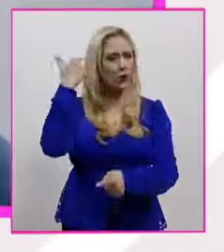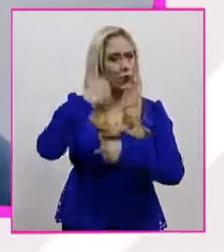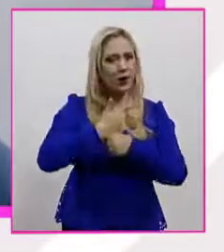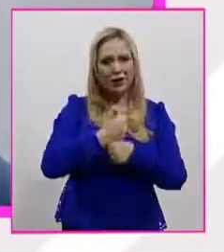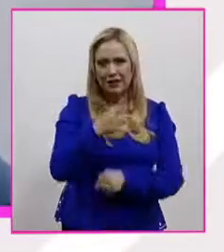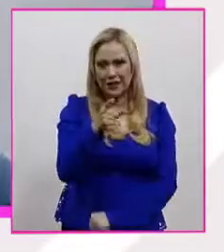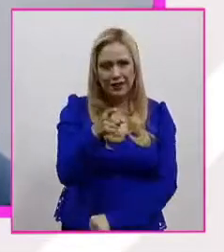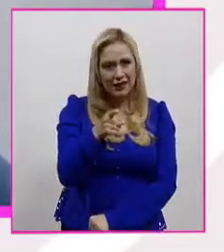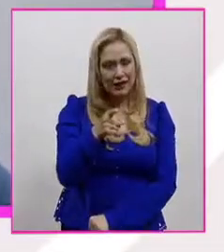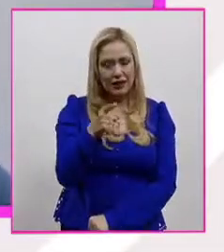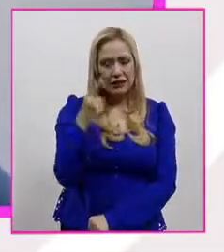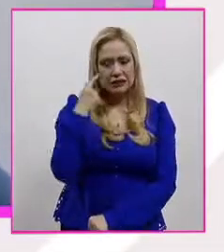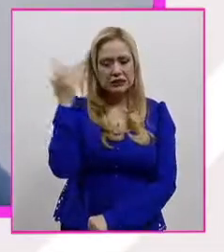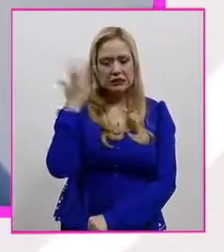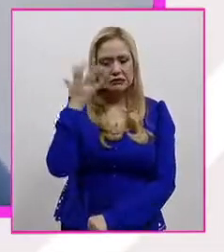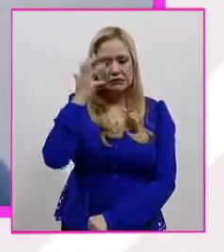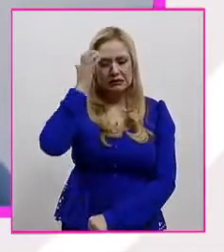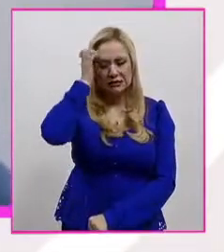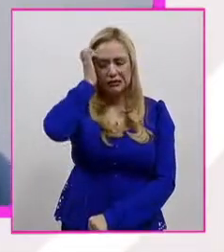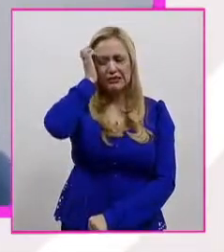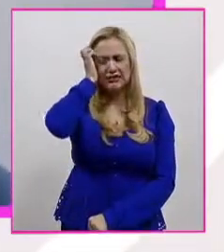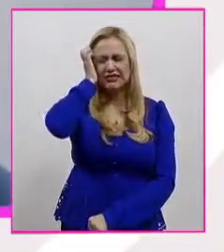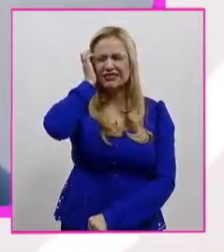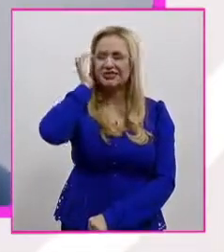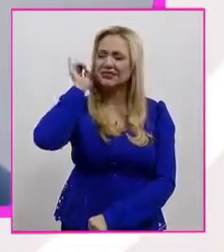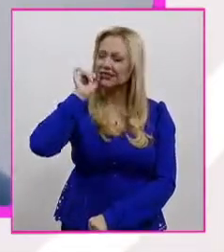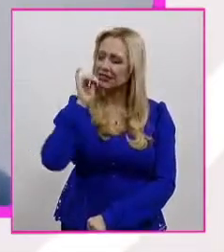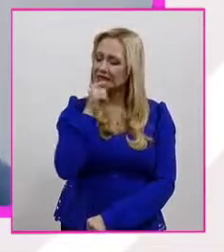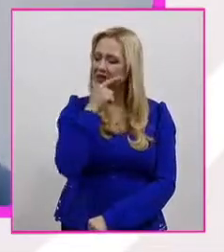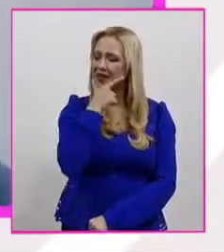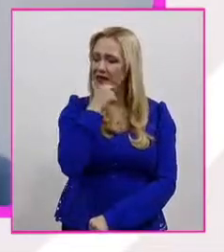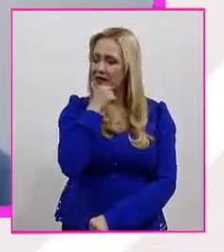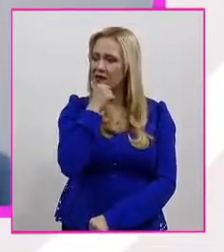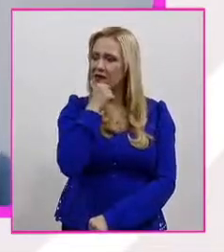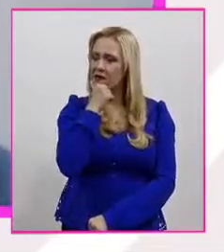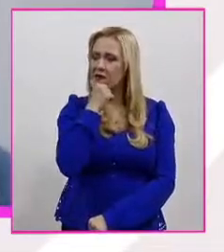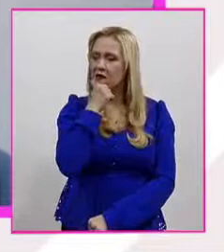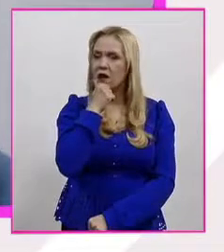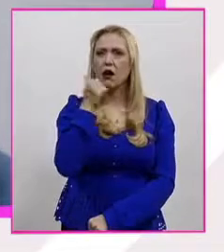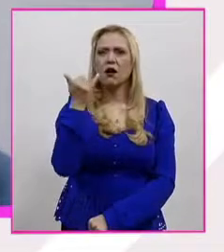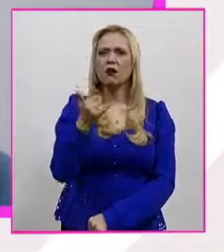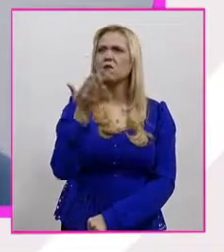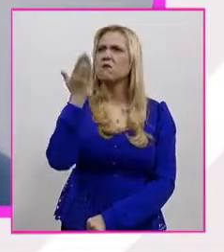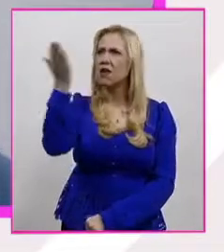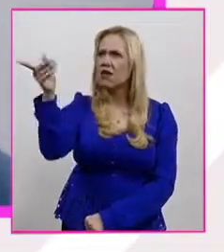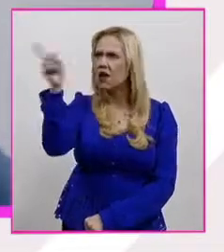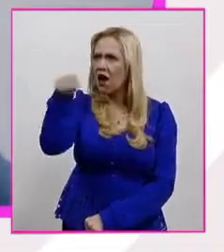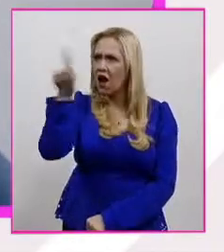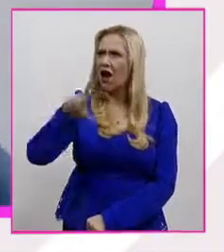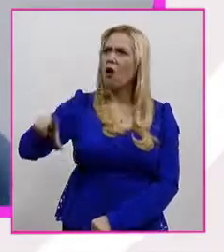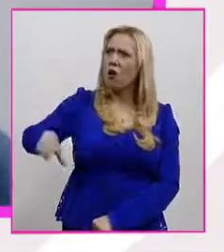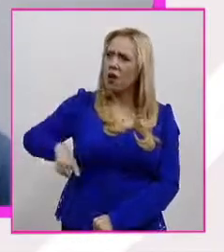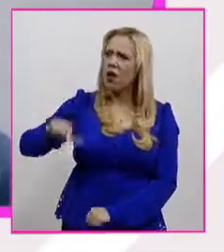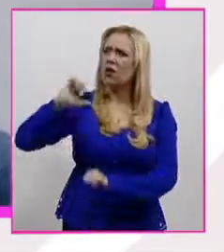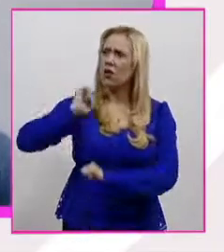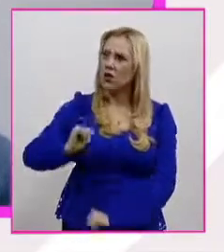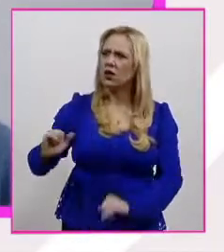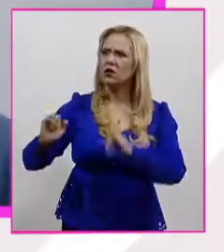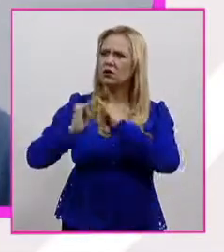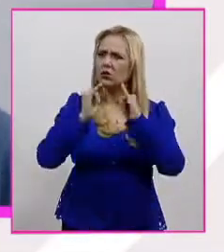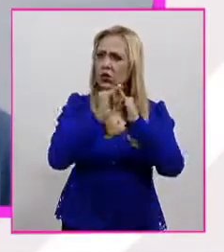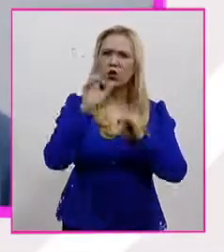resultan extremas y alarmantes y exigir a las autoridades que usen criterios no discriminación, pues es un